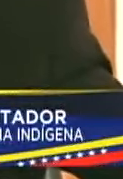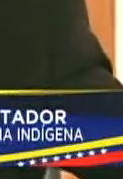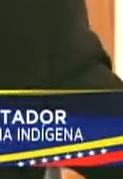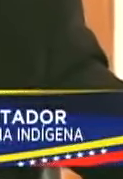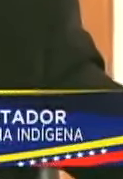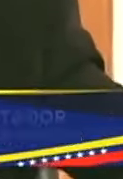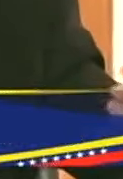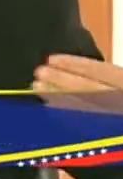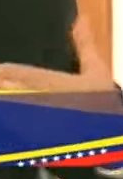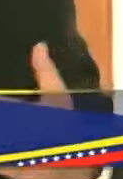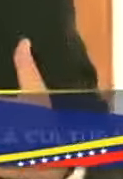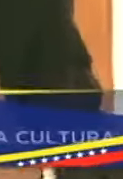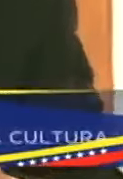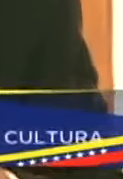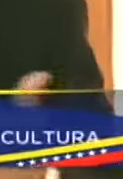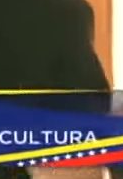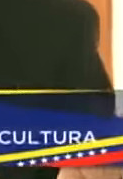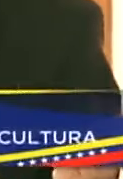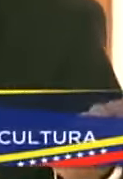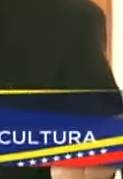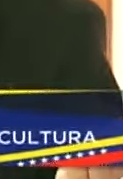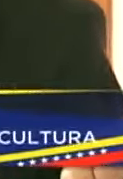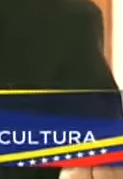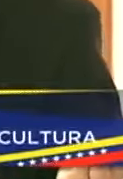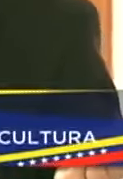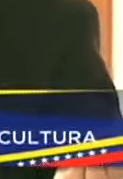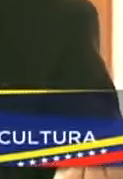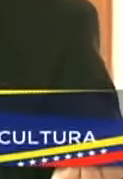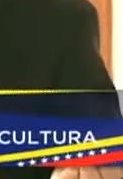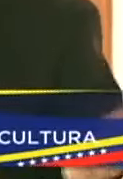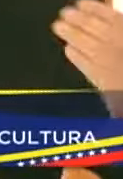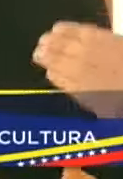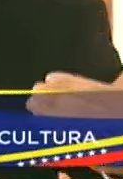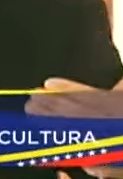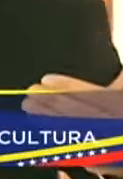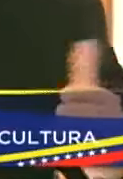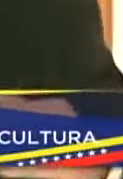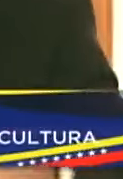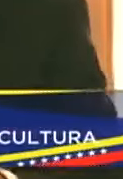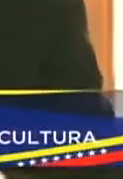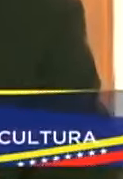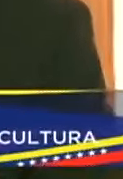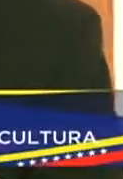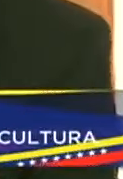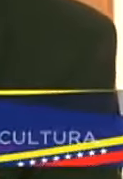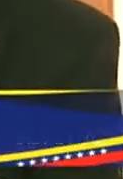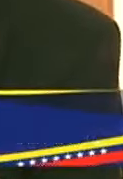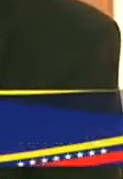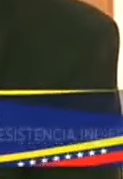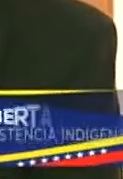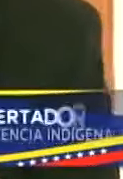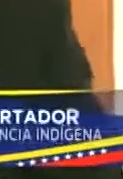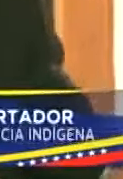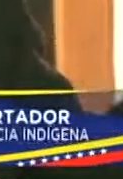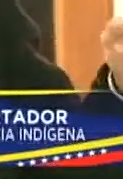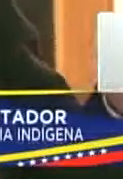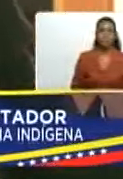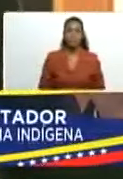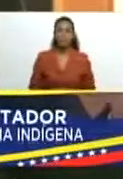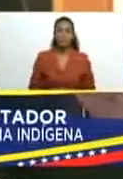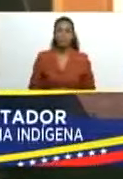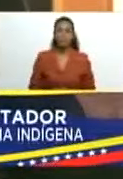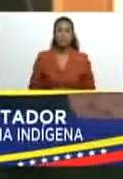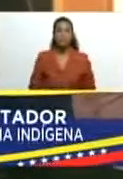estas culturas, no quiere decir que nosotros, por ejemplo, no estemos hablando en el idioma castellano, que trajo el conquistador. Pero yo les tengo una propuesta, yo la